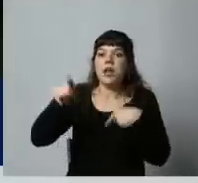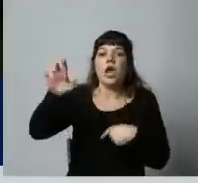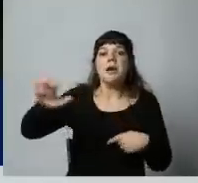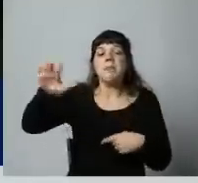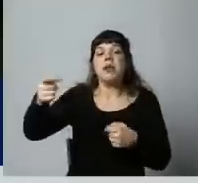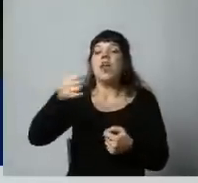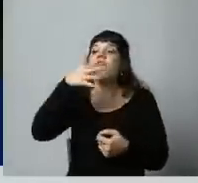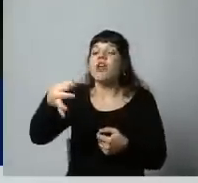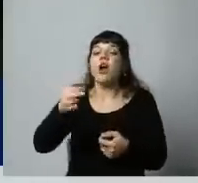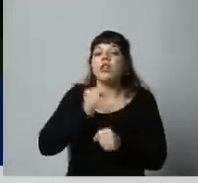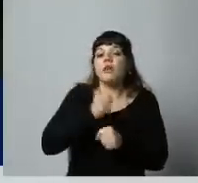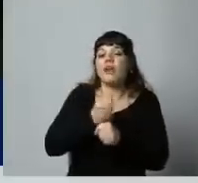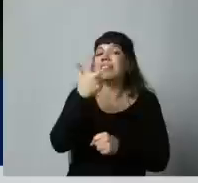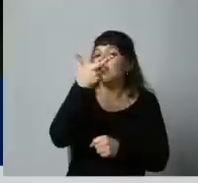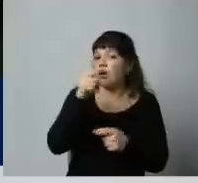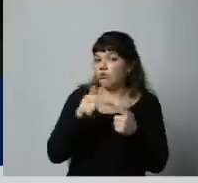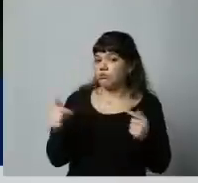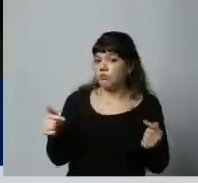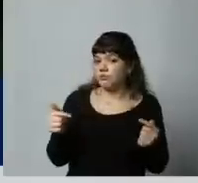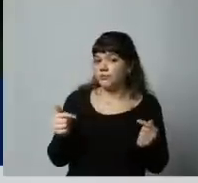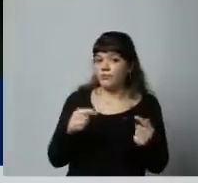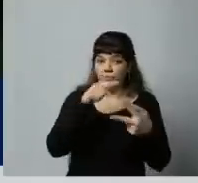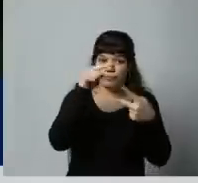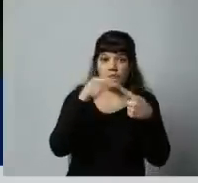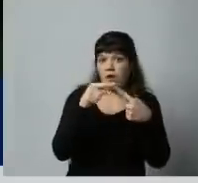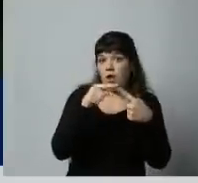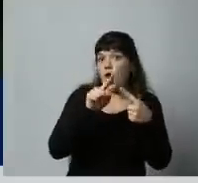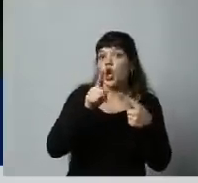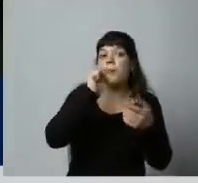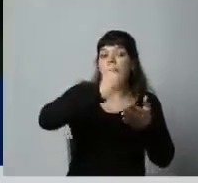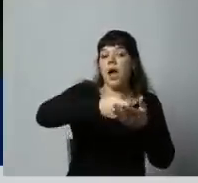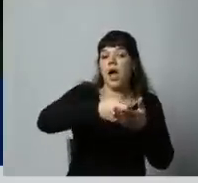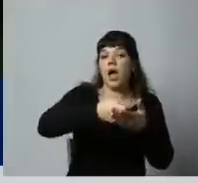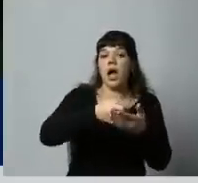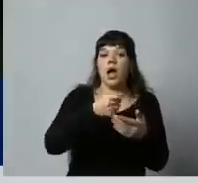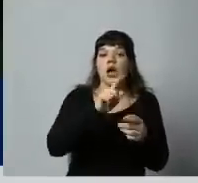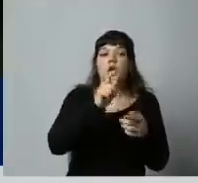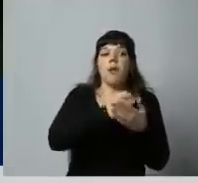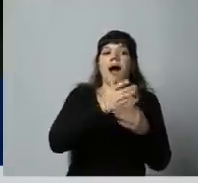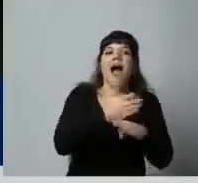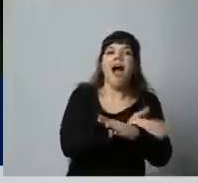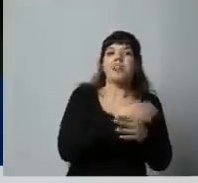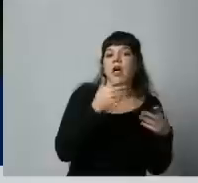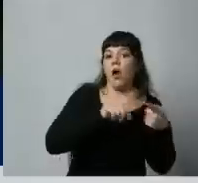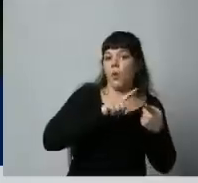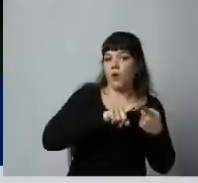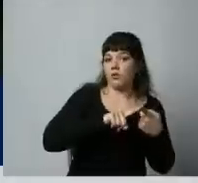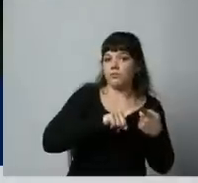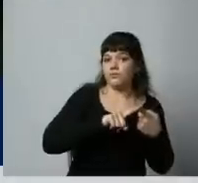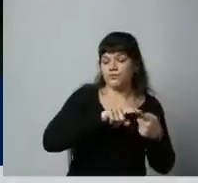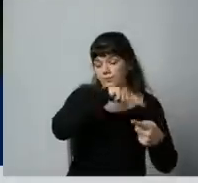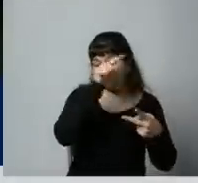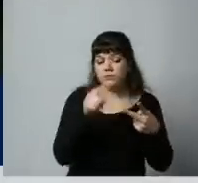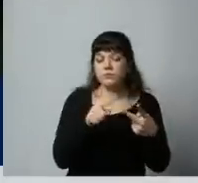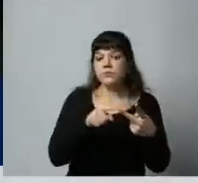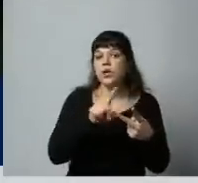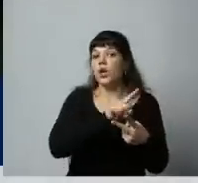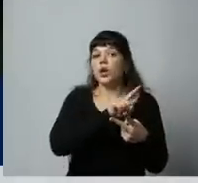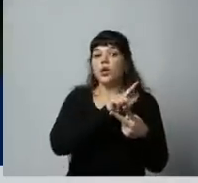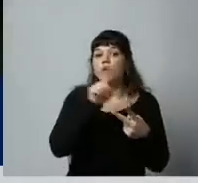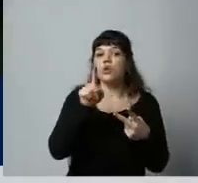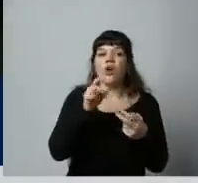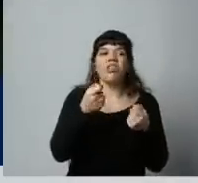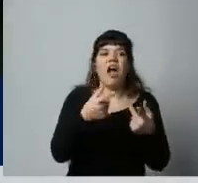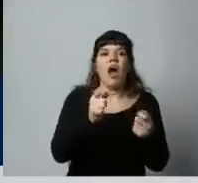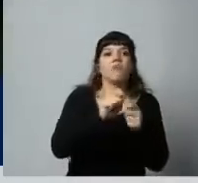trabajadores tres cosas en primer lugar no pagarles el correctivo de los convenios anteriores en segundo lugar no dar ningún